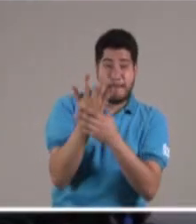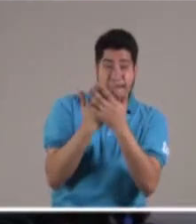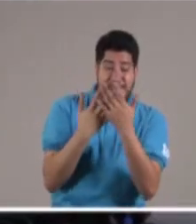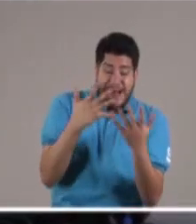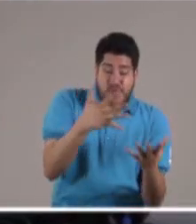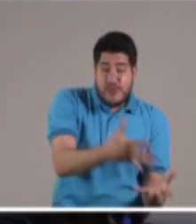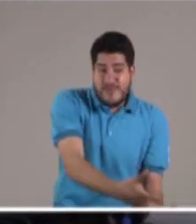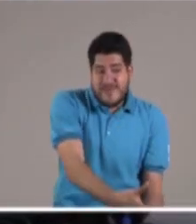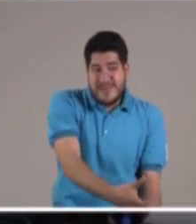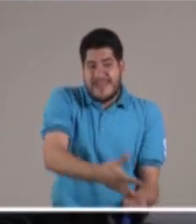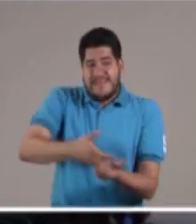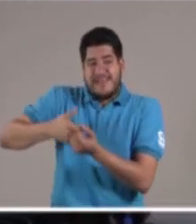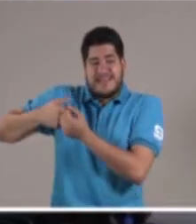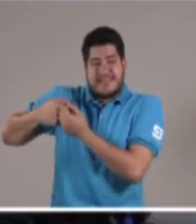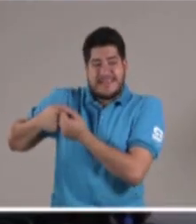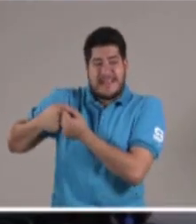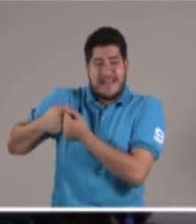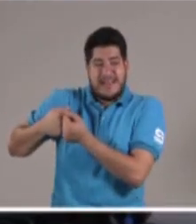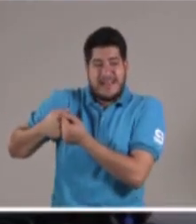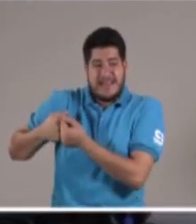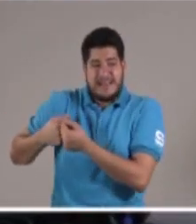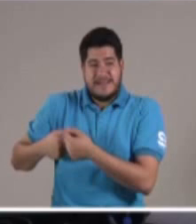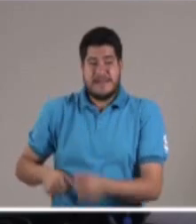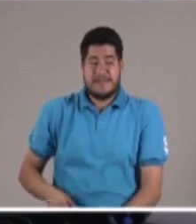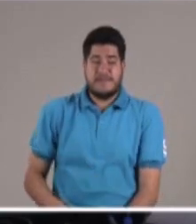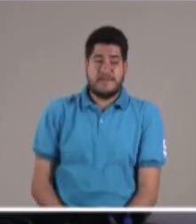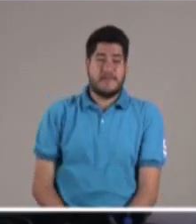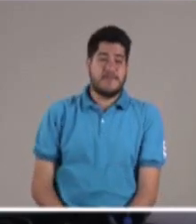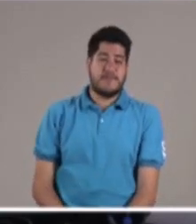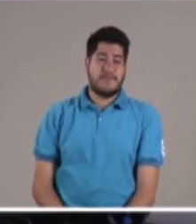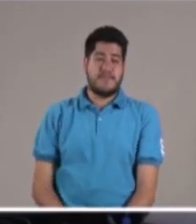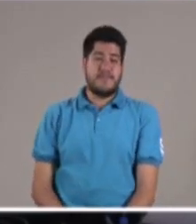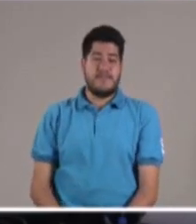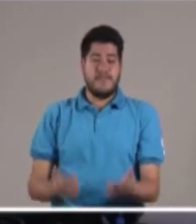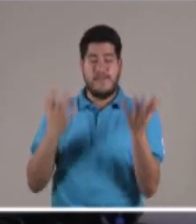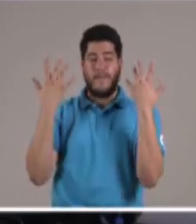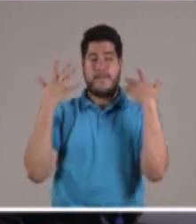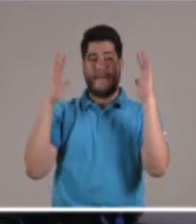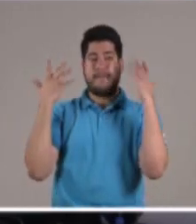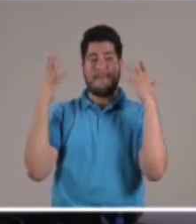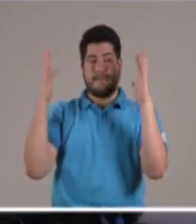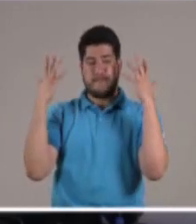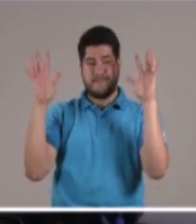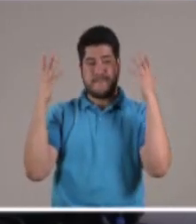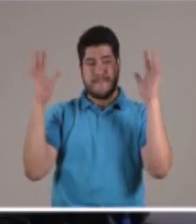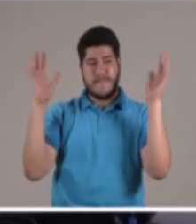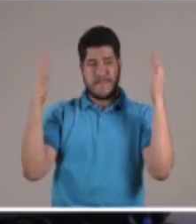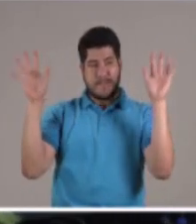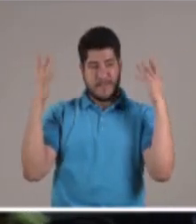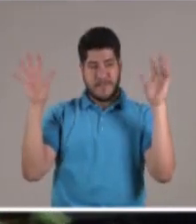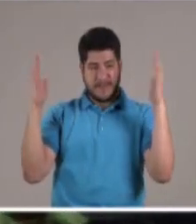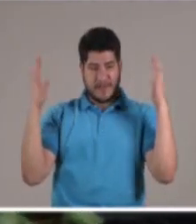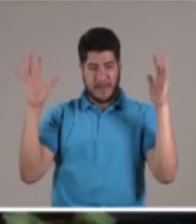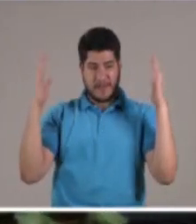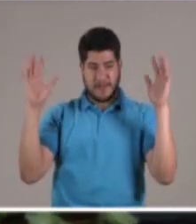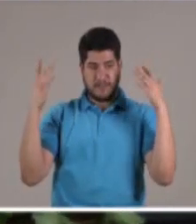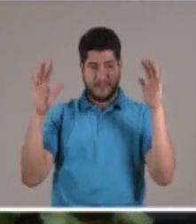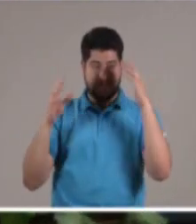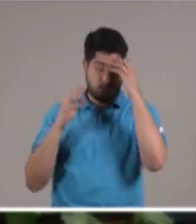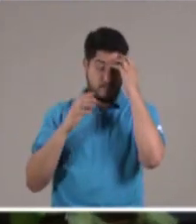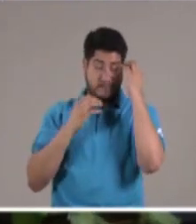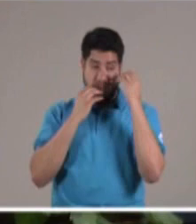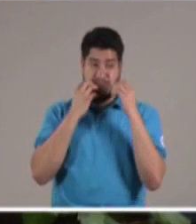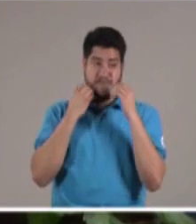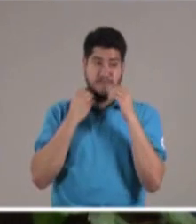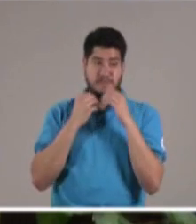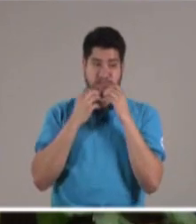la mano y decir vamos vamos te saco de ahí ven para acá Ven para acá mire